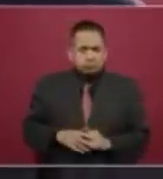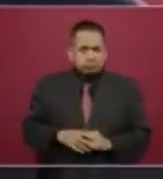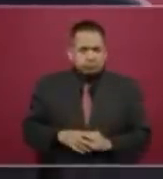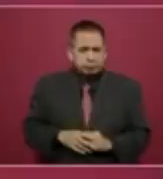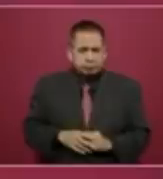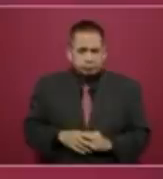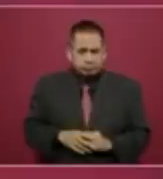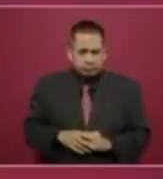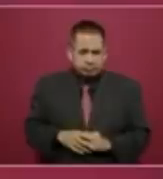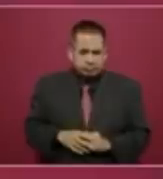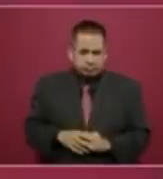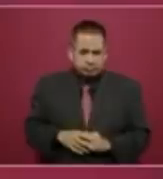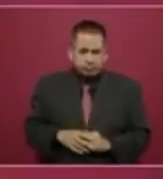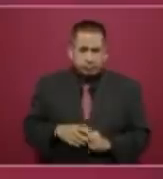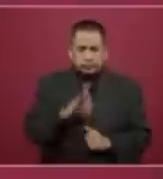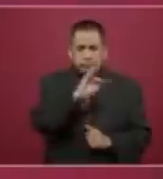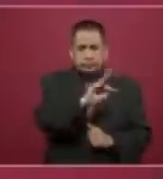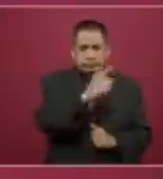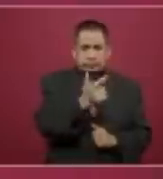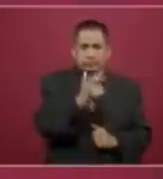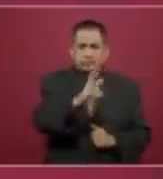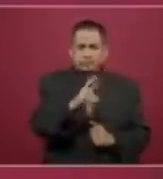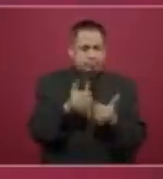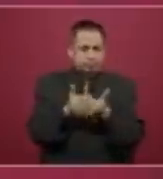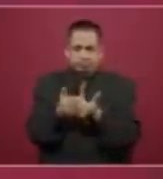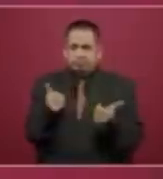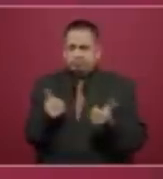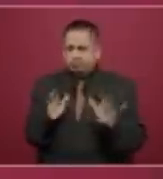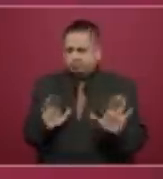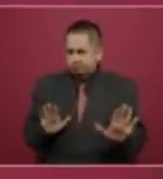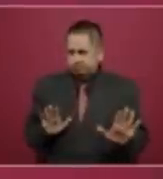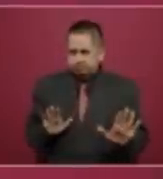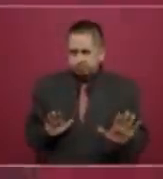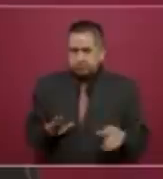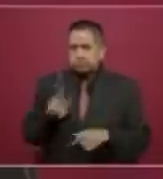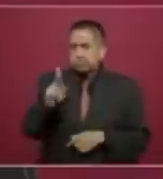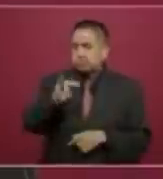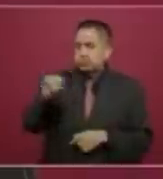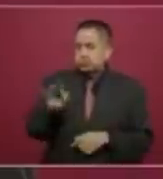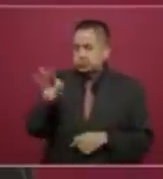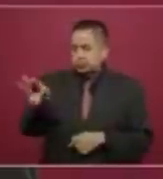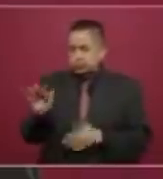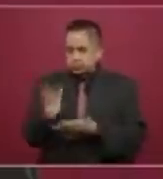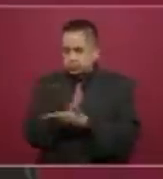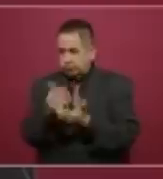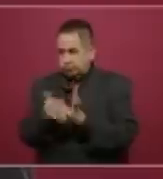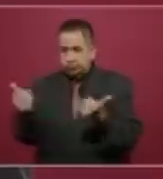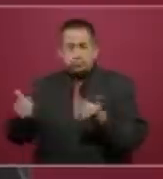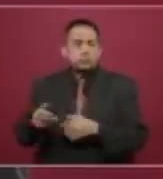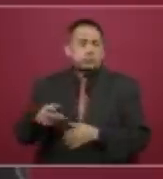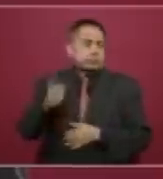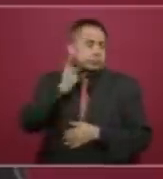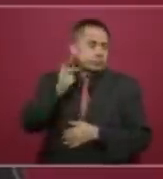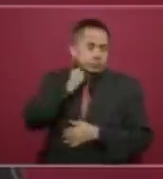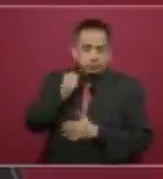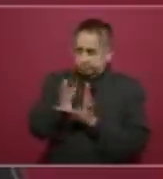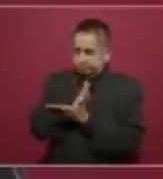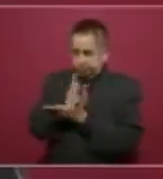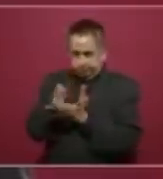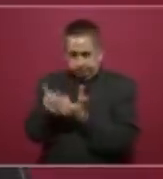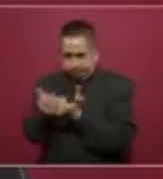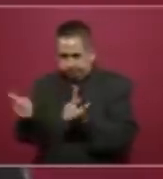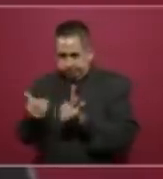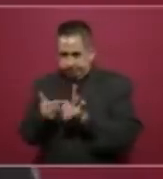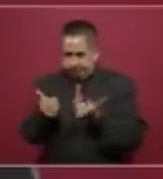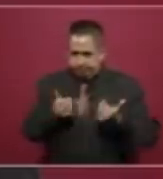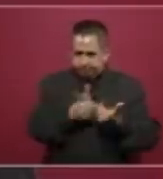la Fiscalía General, del Poder Judicial, del Poder Legislativo.